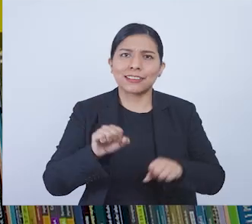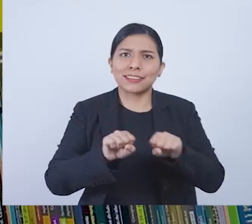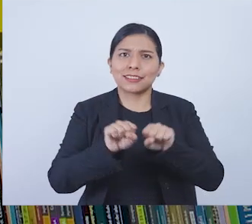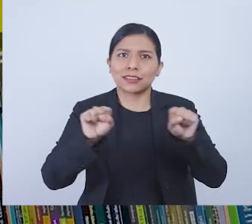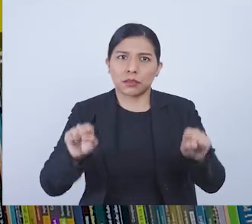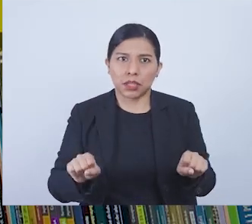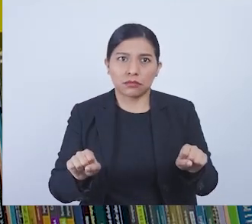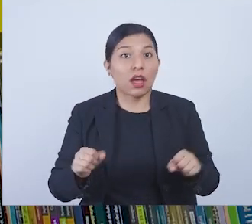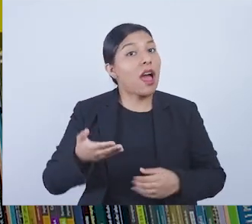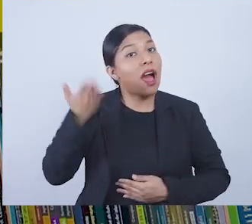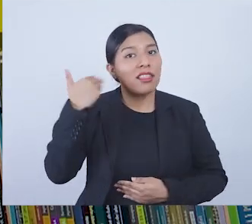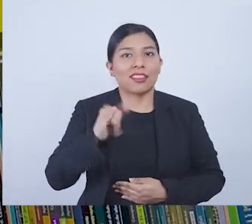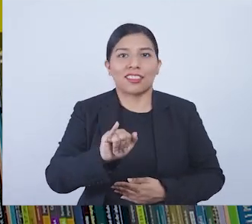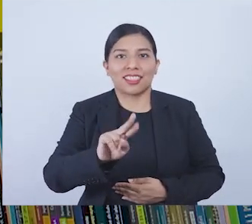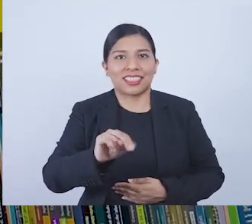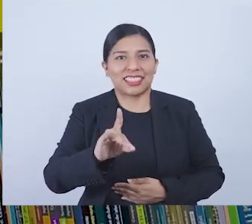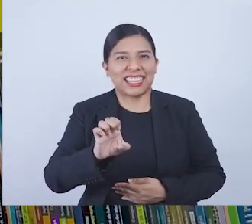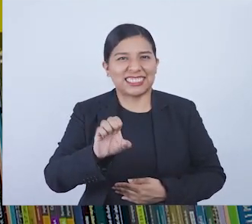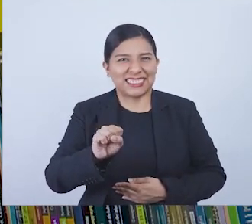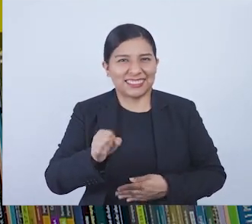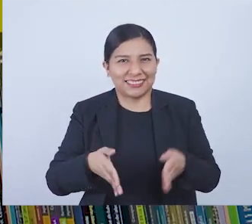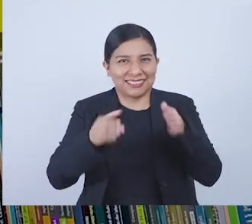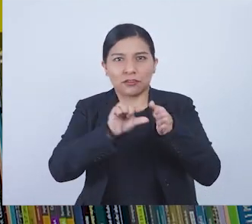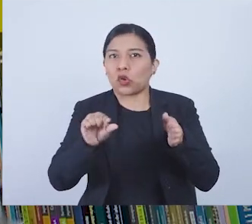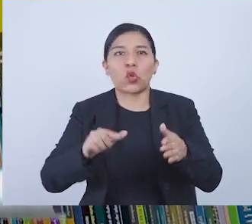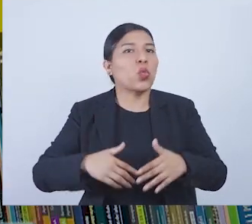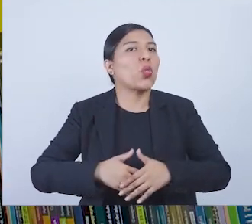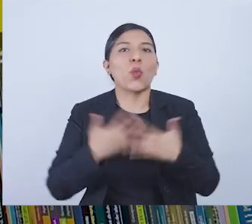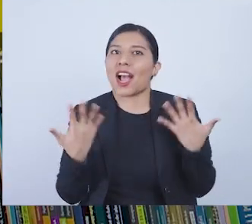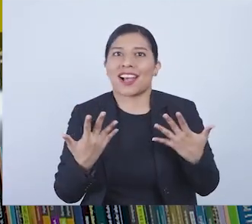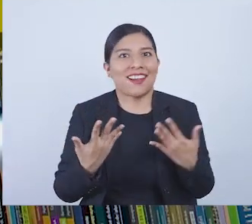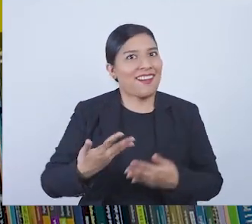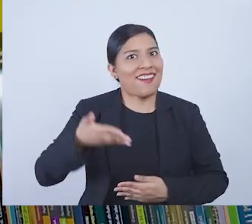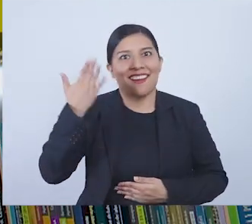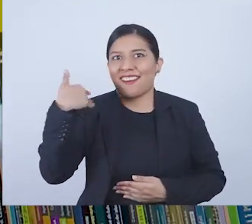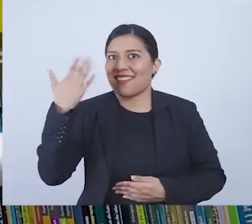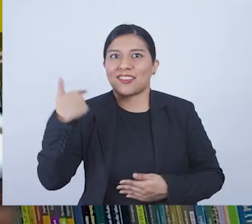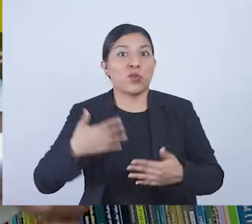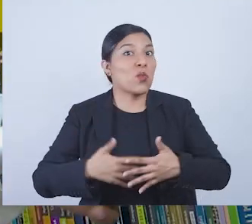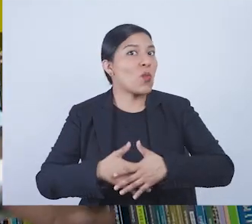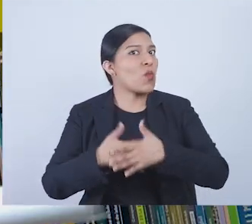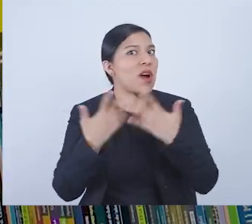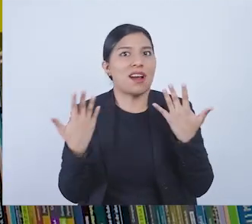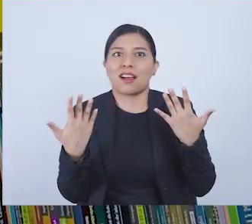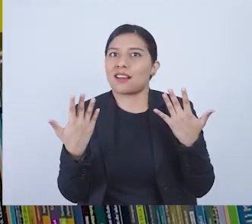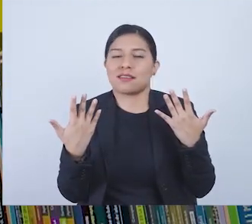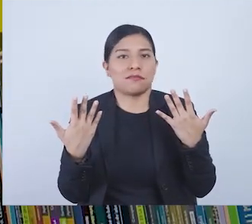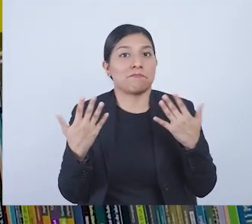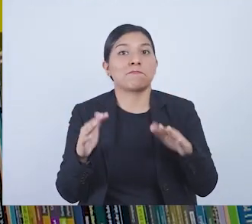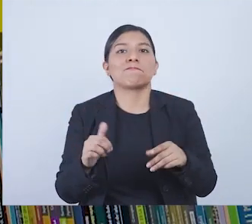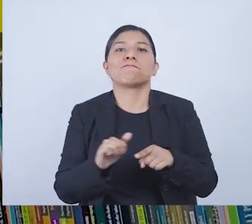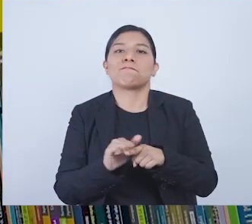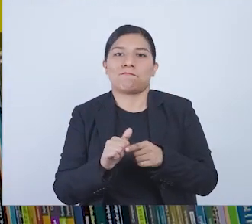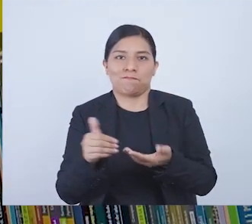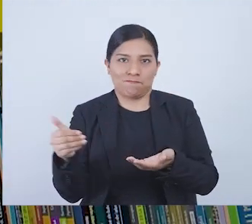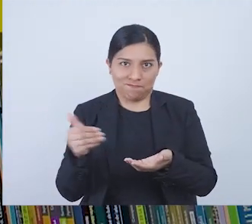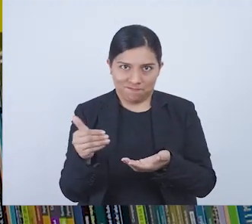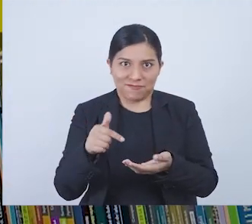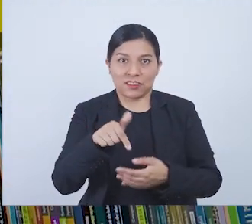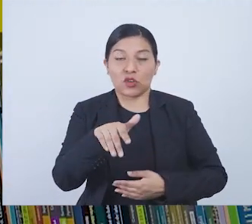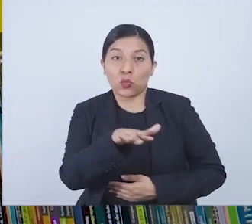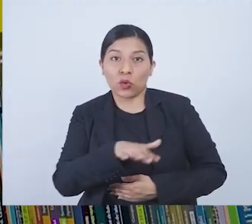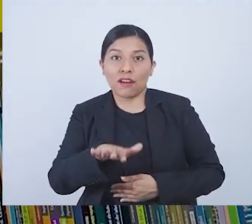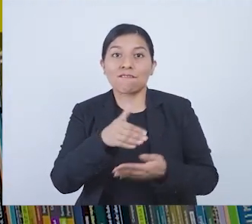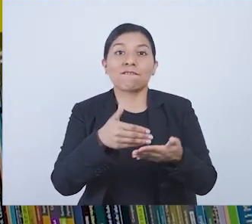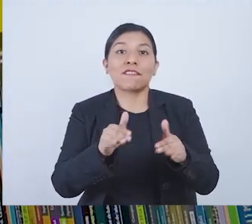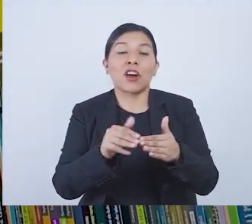existía el INDES porque los atletas se formaban en las instituciones deportivas. De tal manera